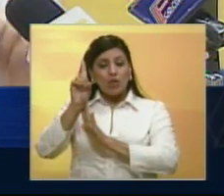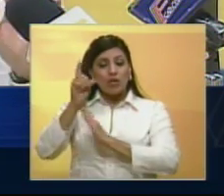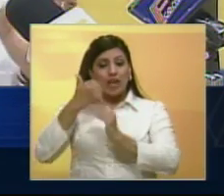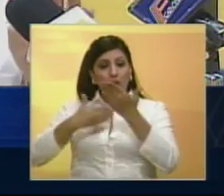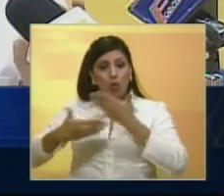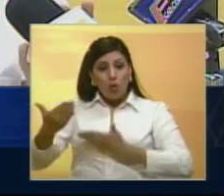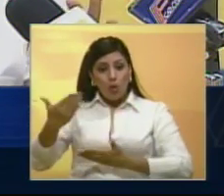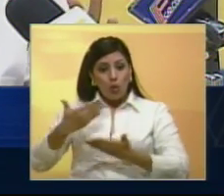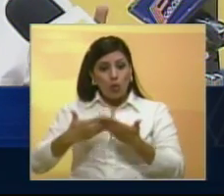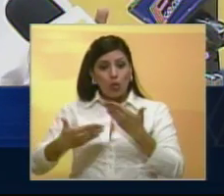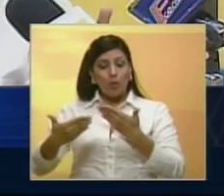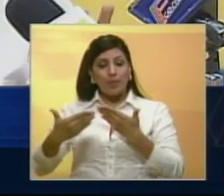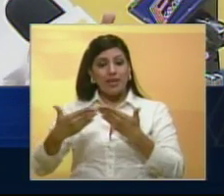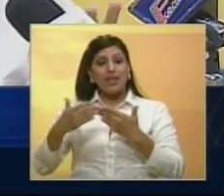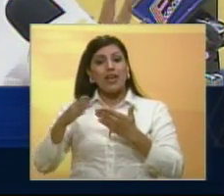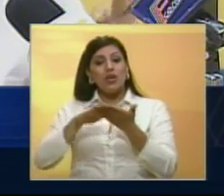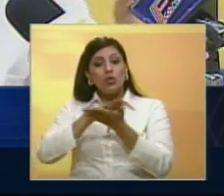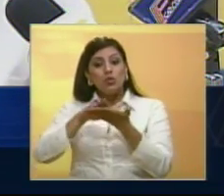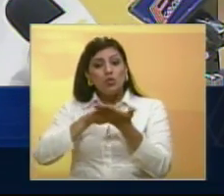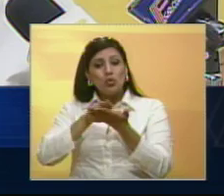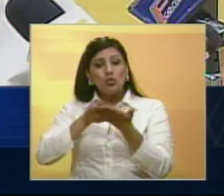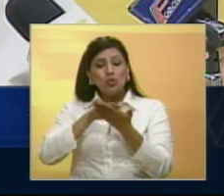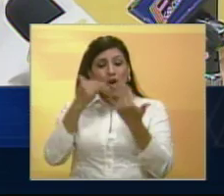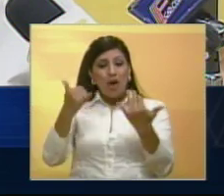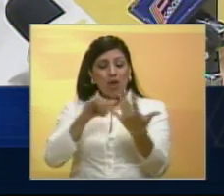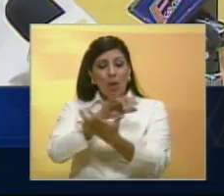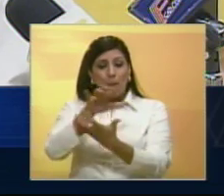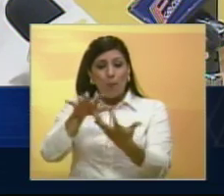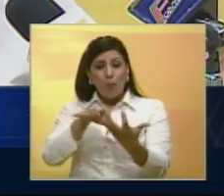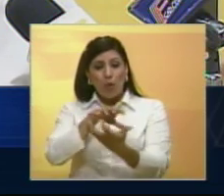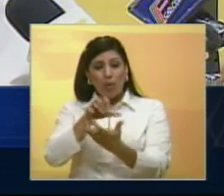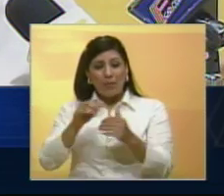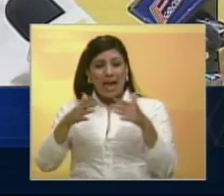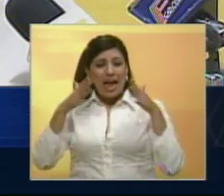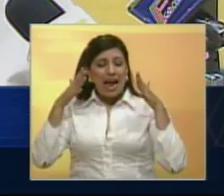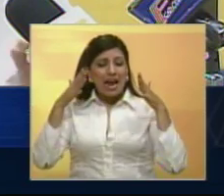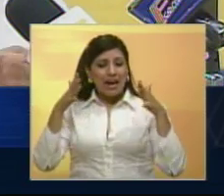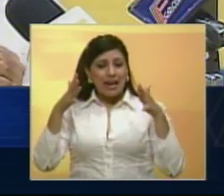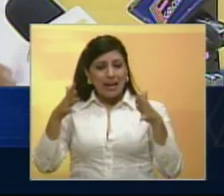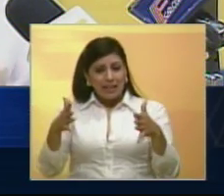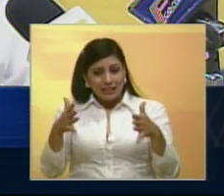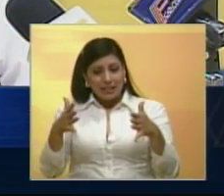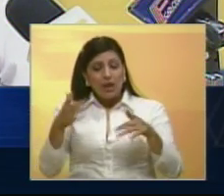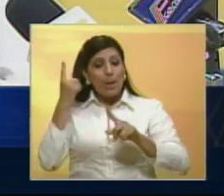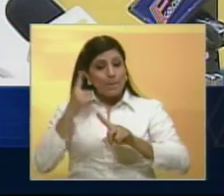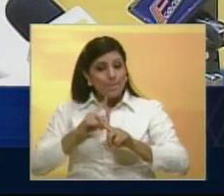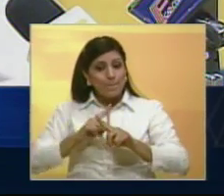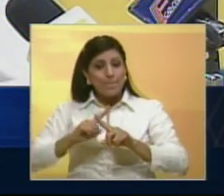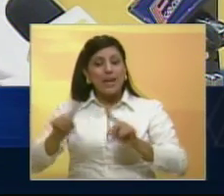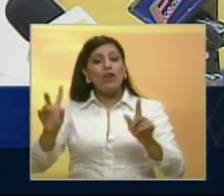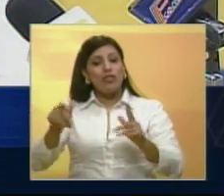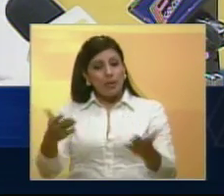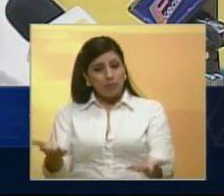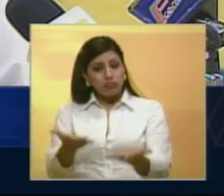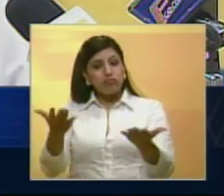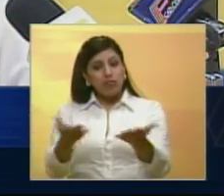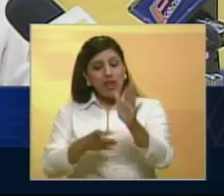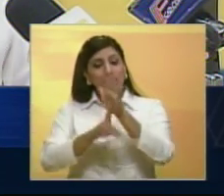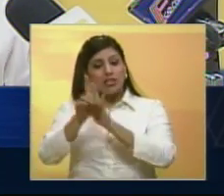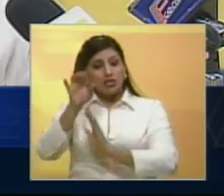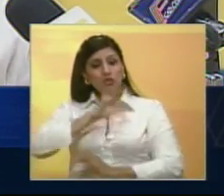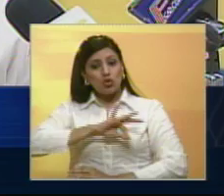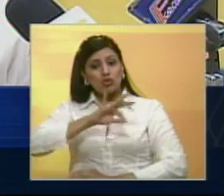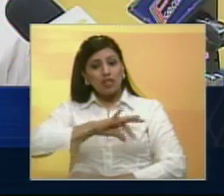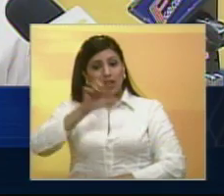economía y corregir el déficit de las variables macroeconómicas, pero también impulsar el desarrollo social